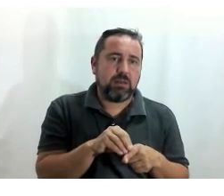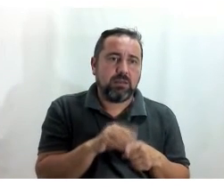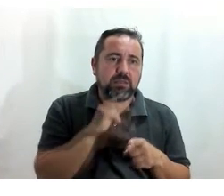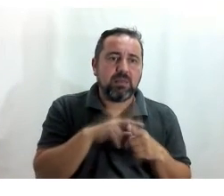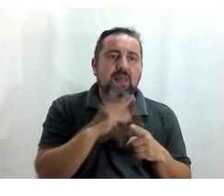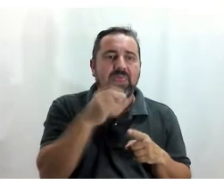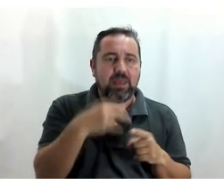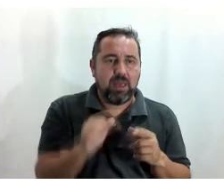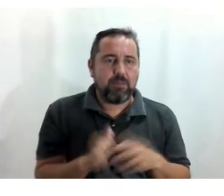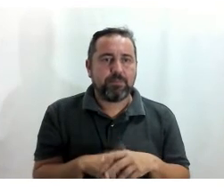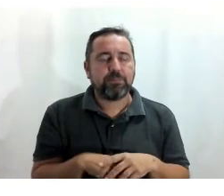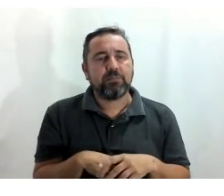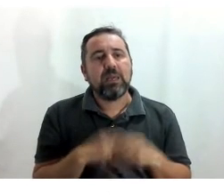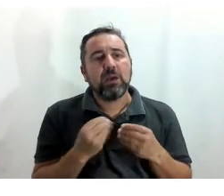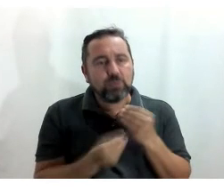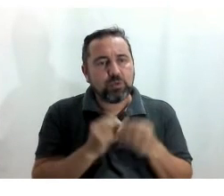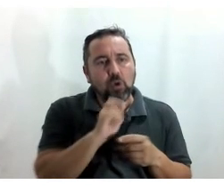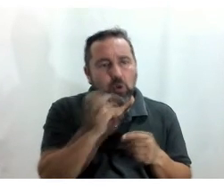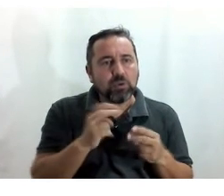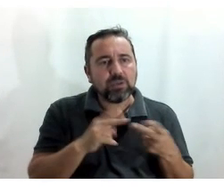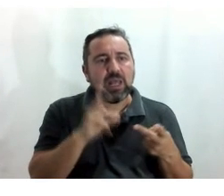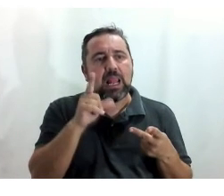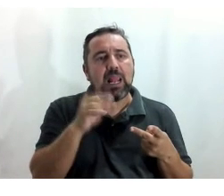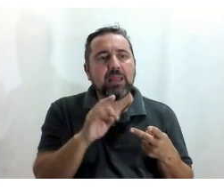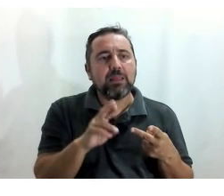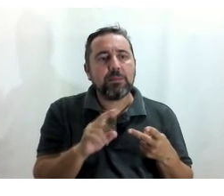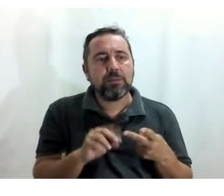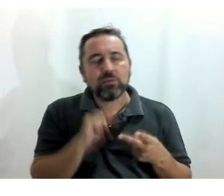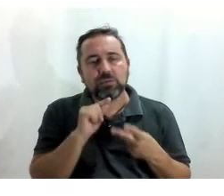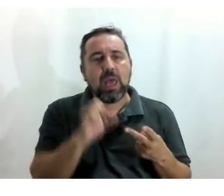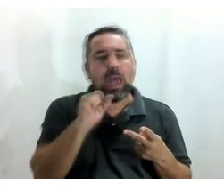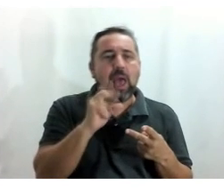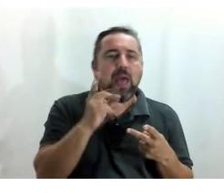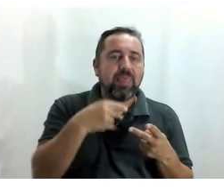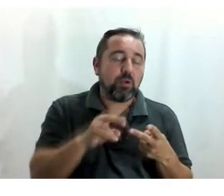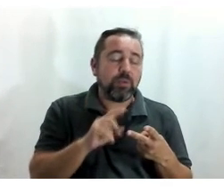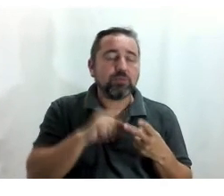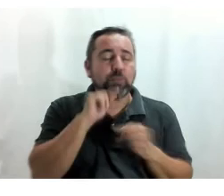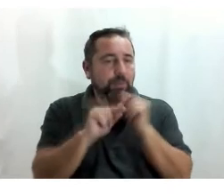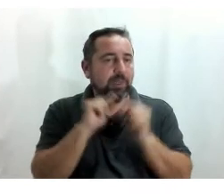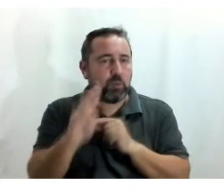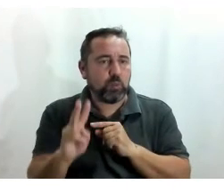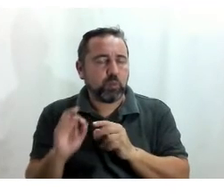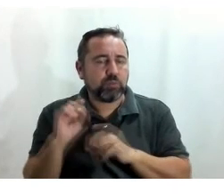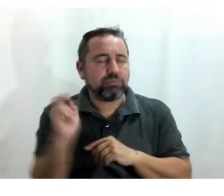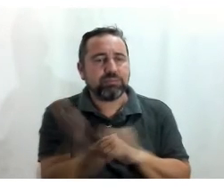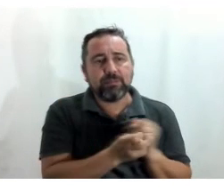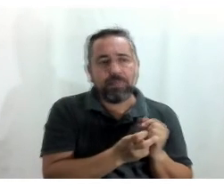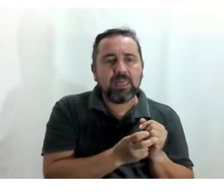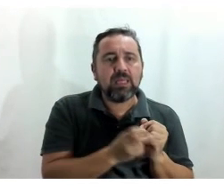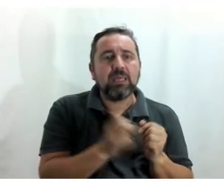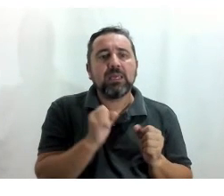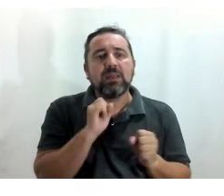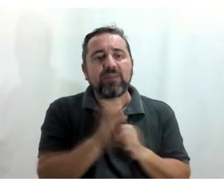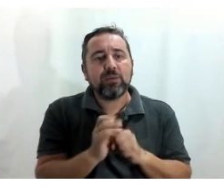DNA. Se están utilizando otros virus, los lentivirus, adenovirus, pero principalmente los trabajos más avanzados se están